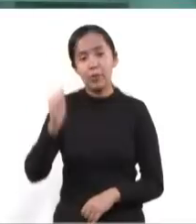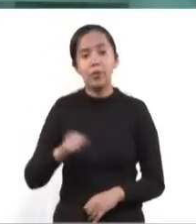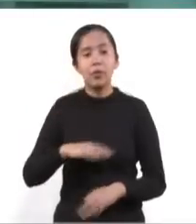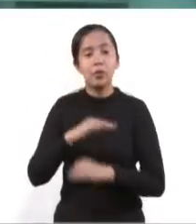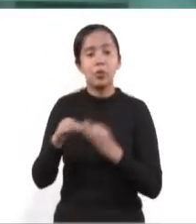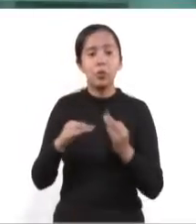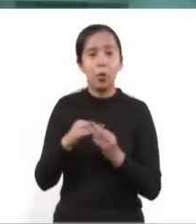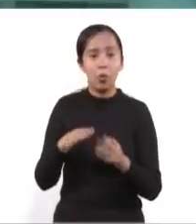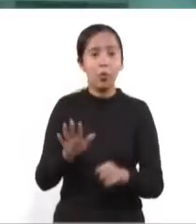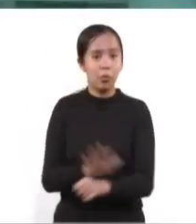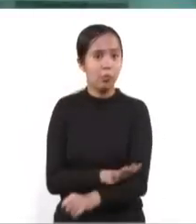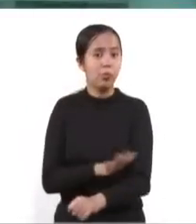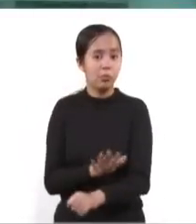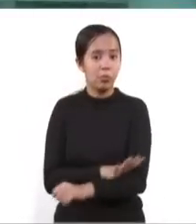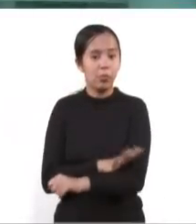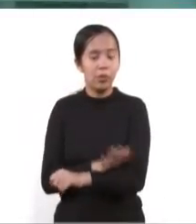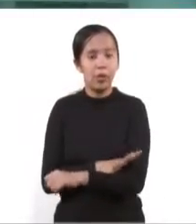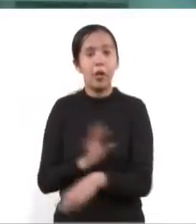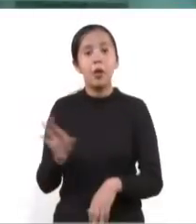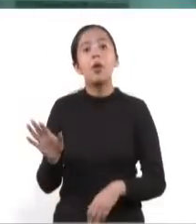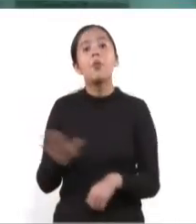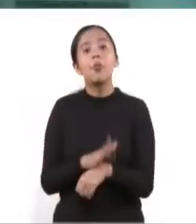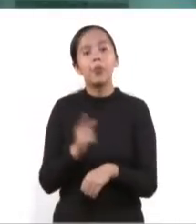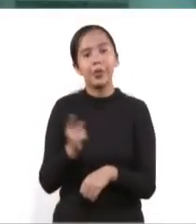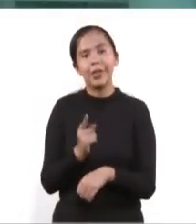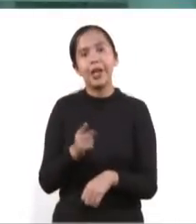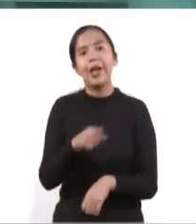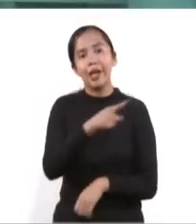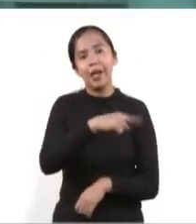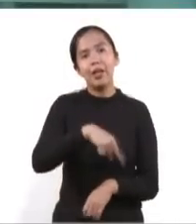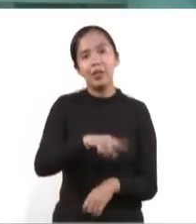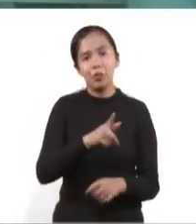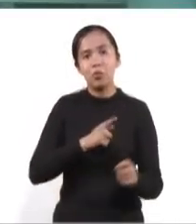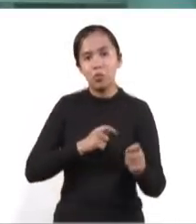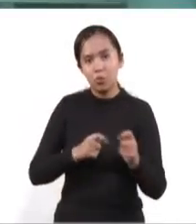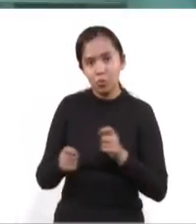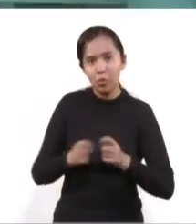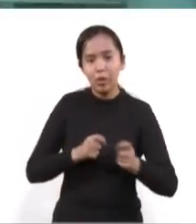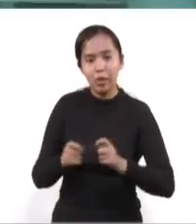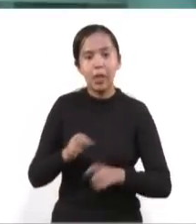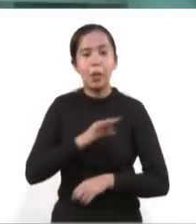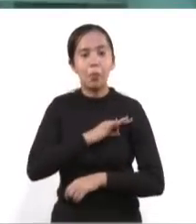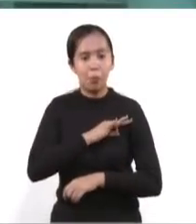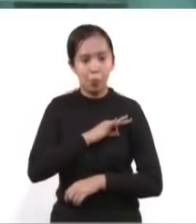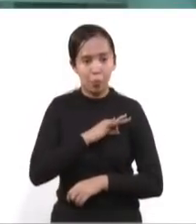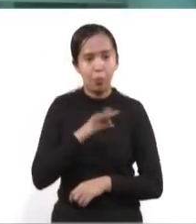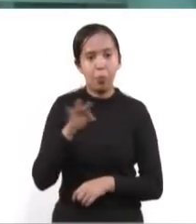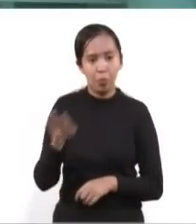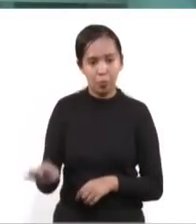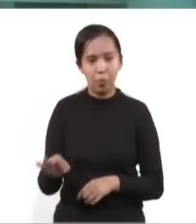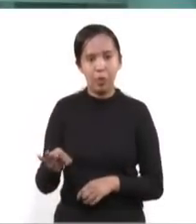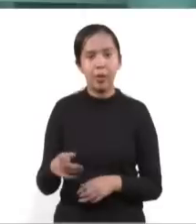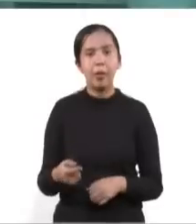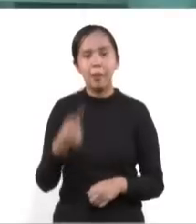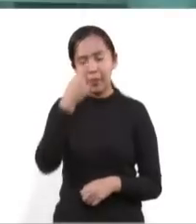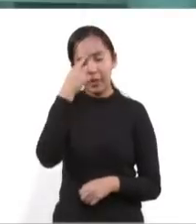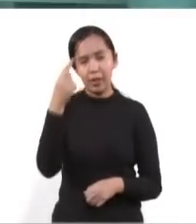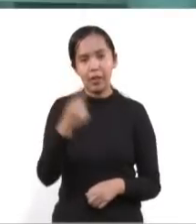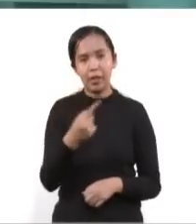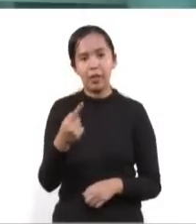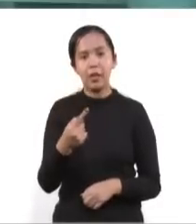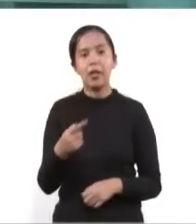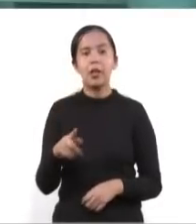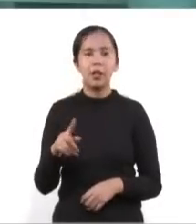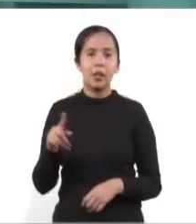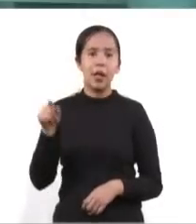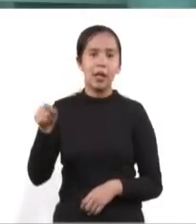que al intervenir en una línea troncal de transmisión, pues también coadyuven con toda precisión en garantizar esa fortaleza de un